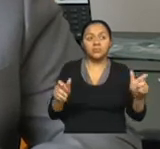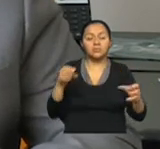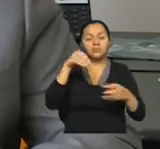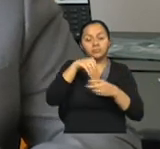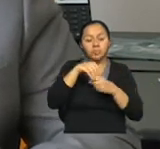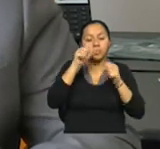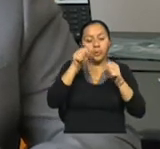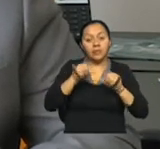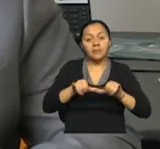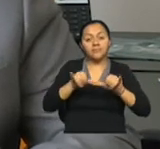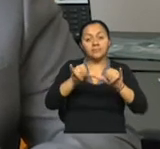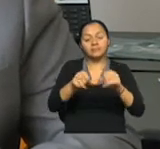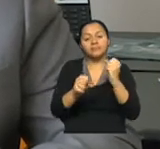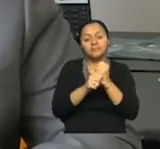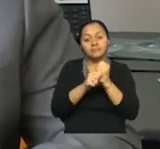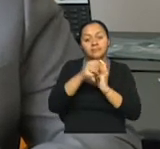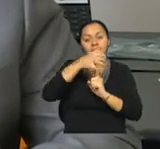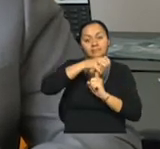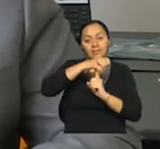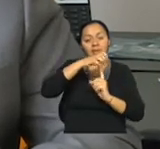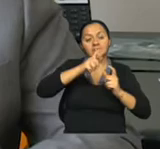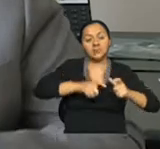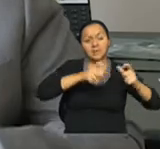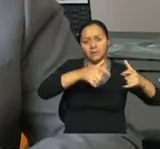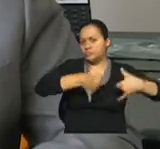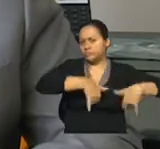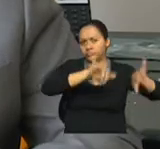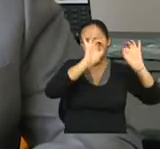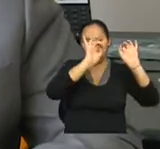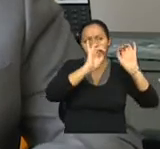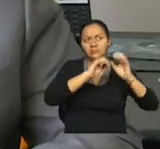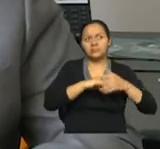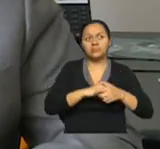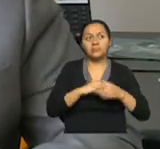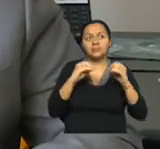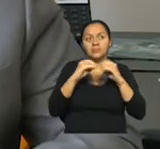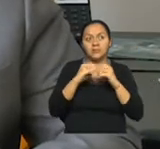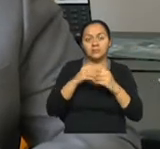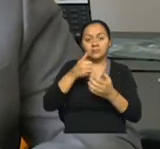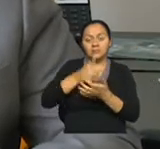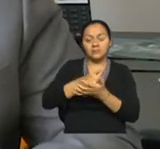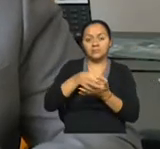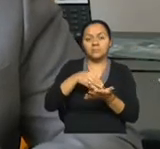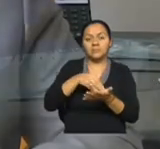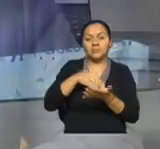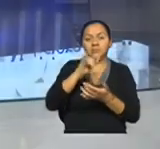que se podrá seguir desarrollando Parque Samanes, y también para los miembros del IFA.